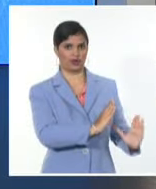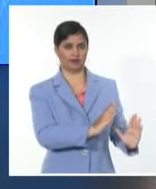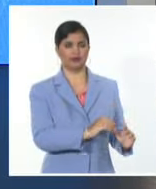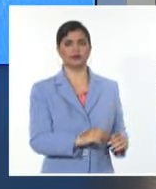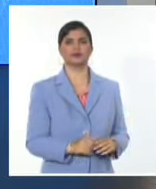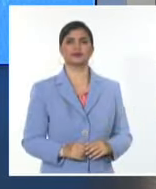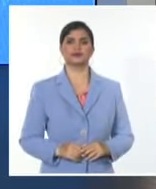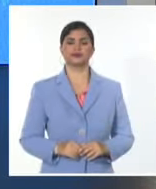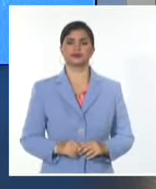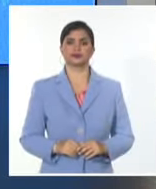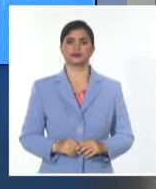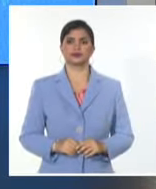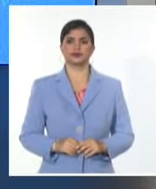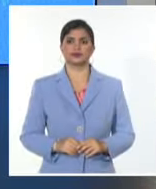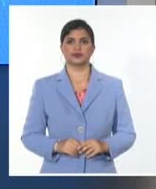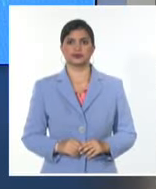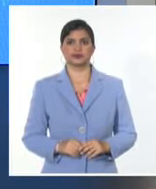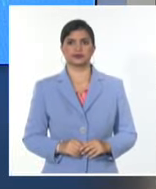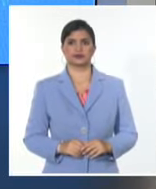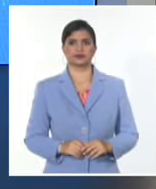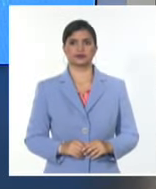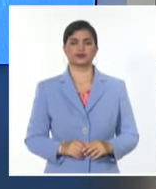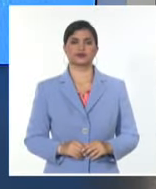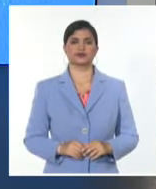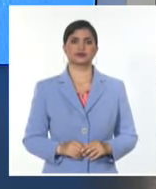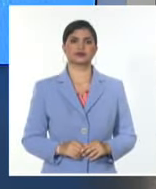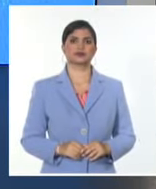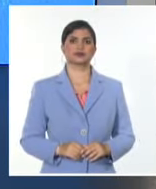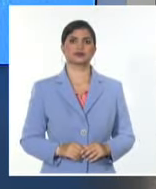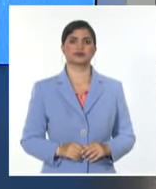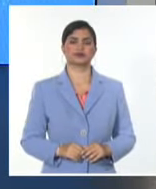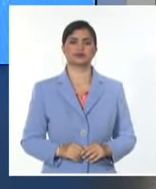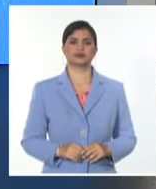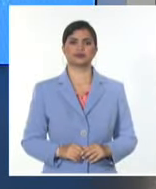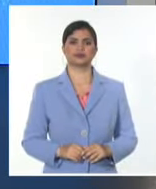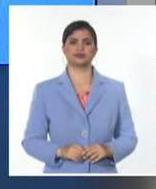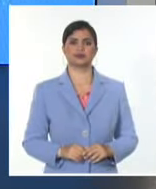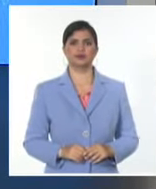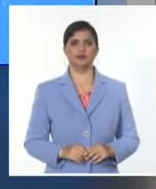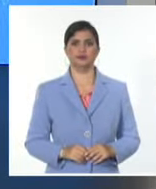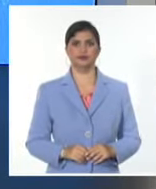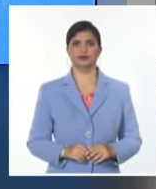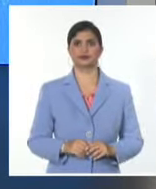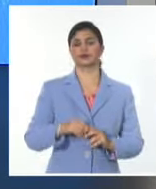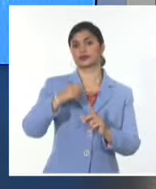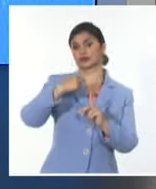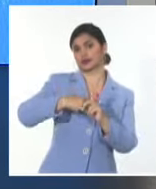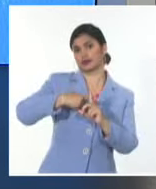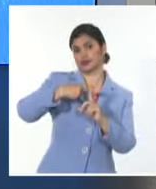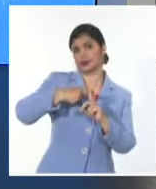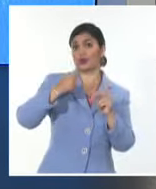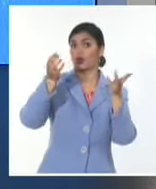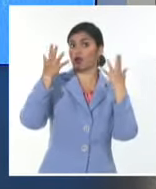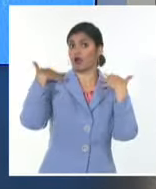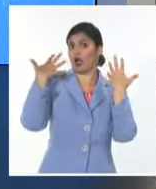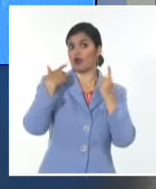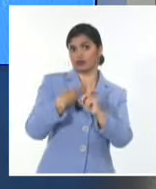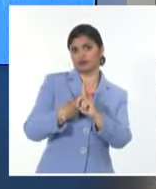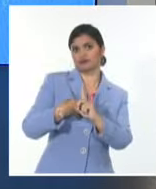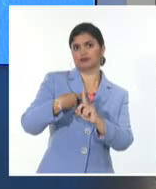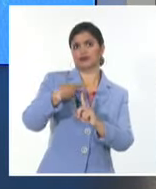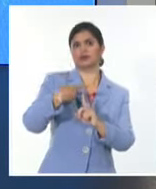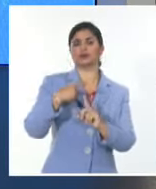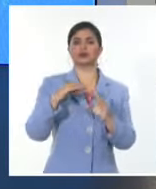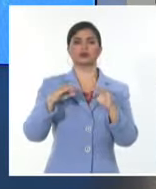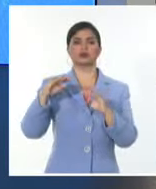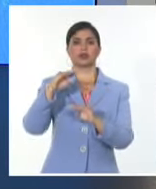sobre todo hacia el extremo Oriental la presencia de algún chubasco durante el periodo nocturno los valores de temperatura máxima estarán por encima de los 30